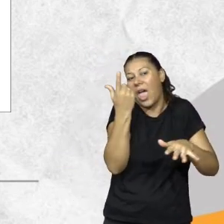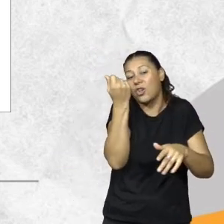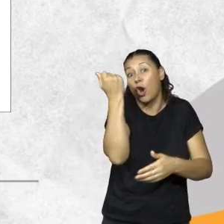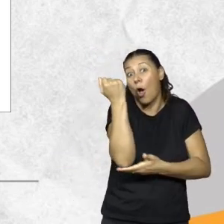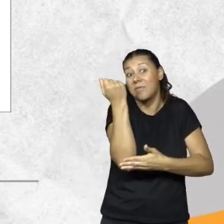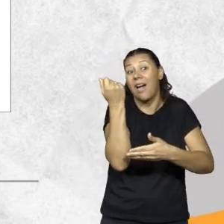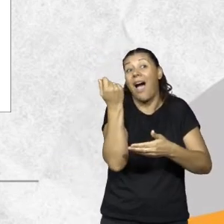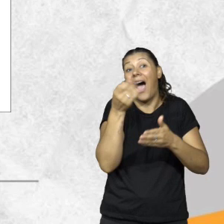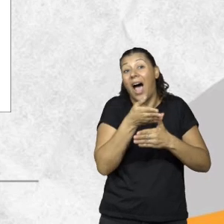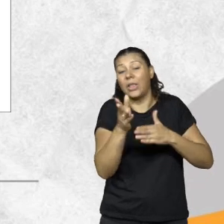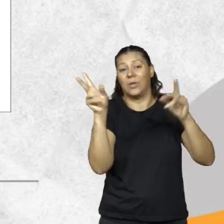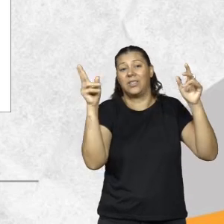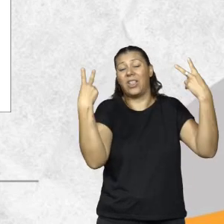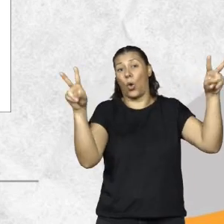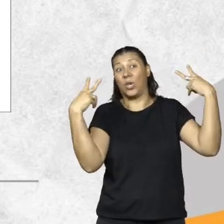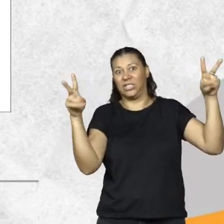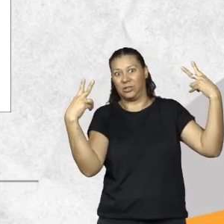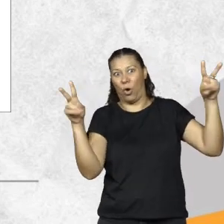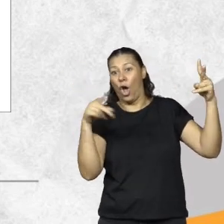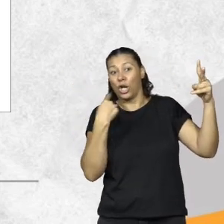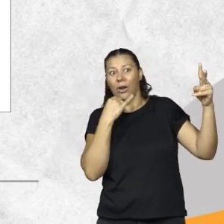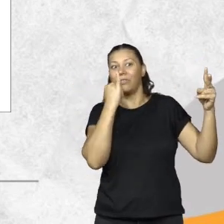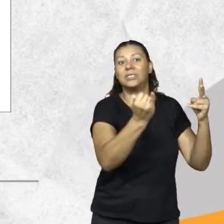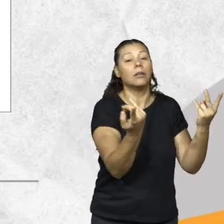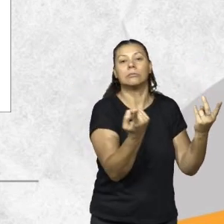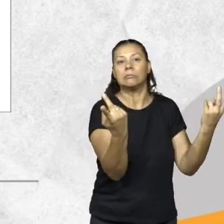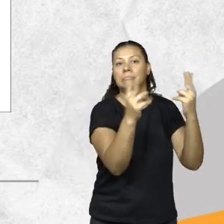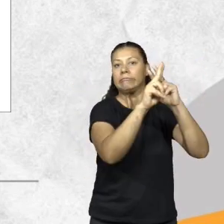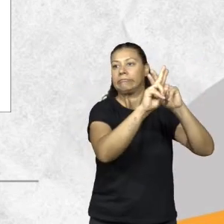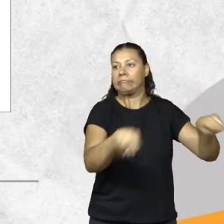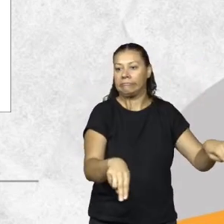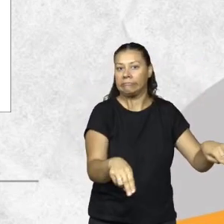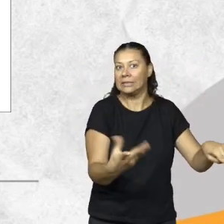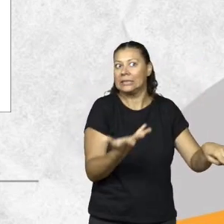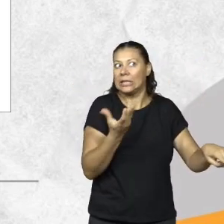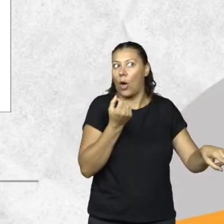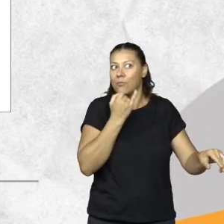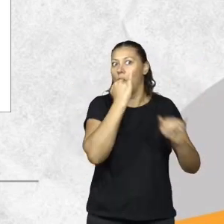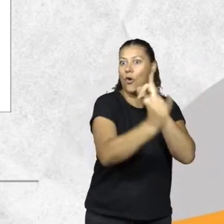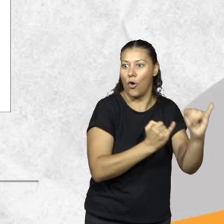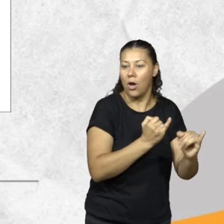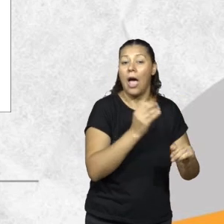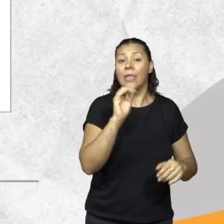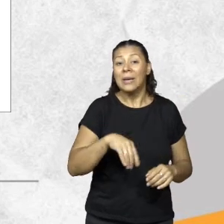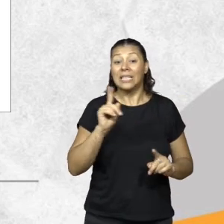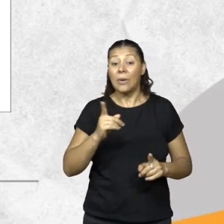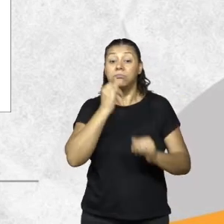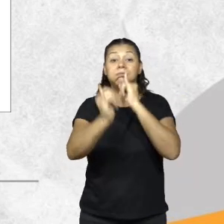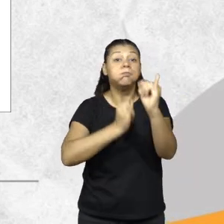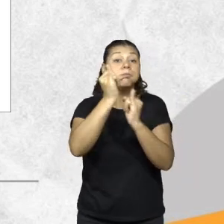verde. Y también eso cómo se lo comunican a la gente, porque tampoco podemos sembrar pánico, sino que necesitamos